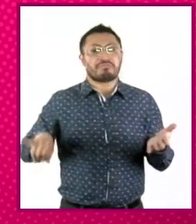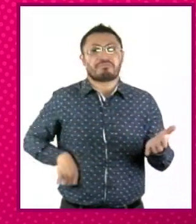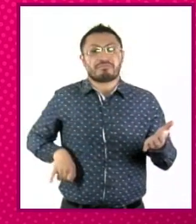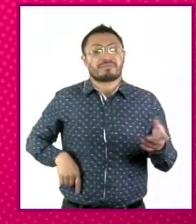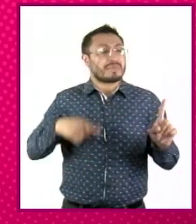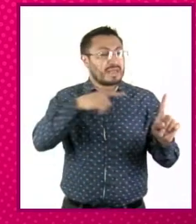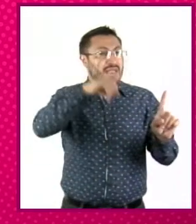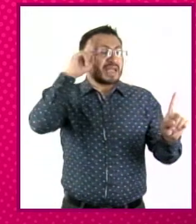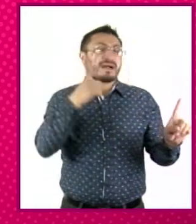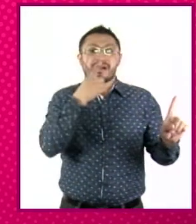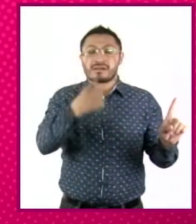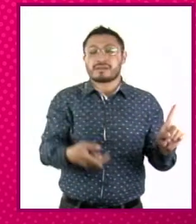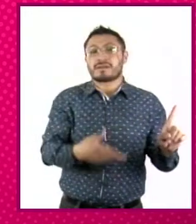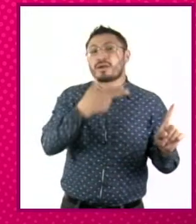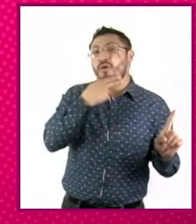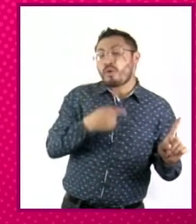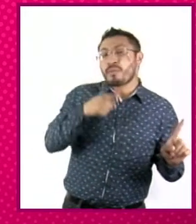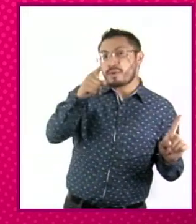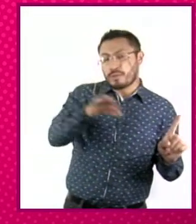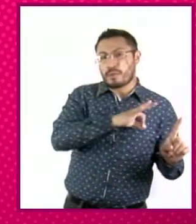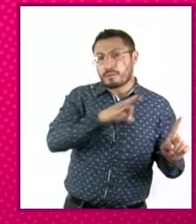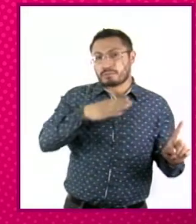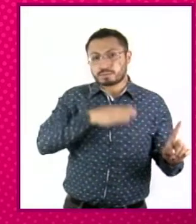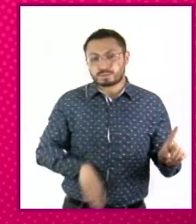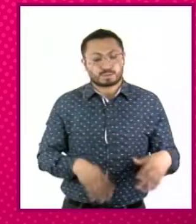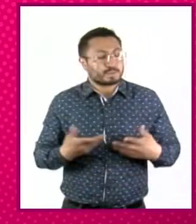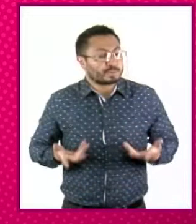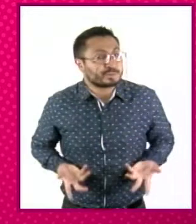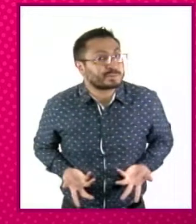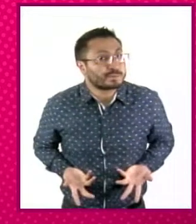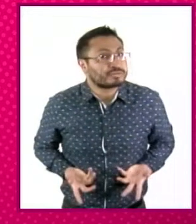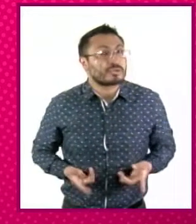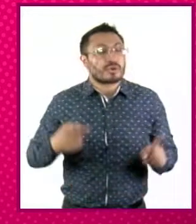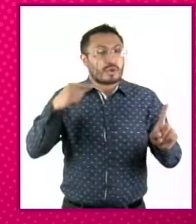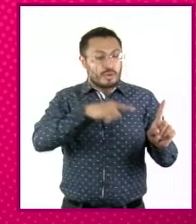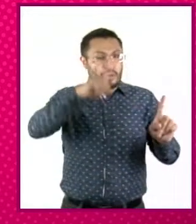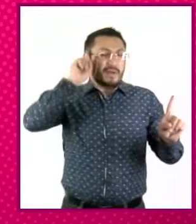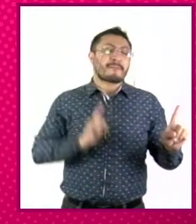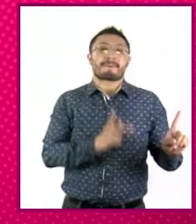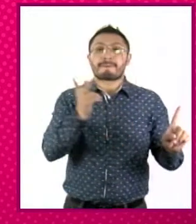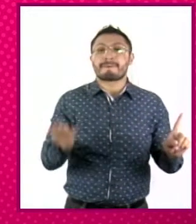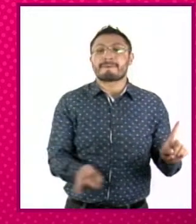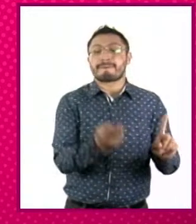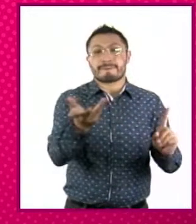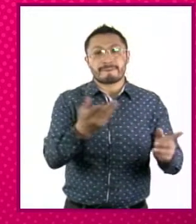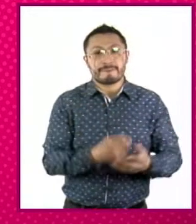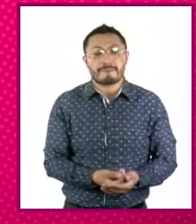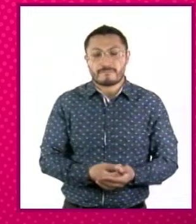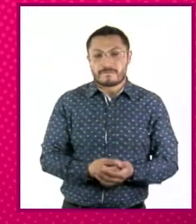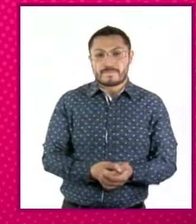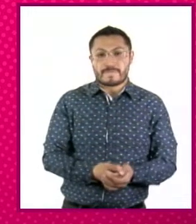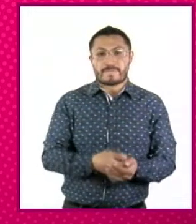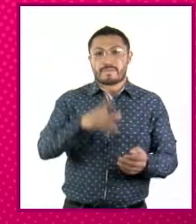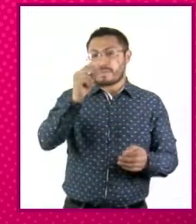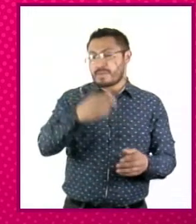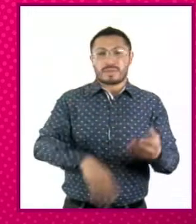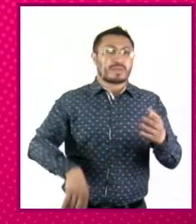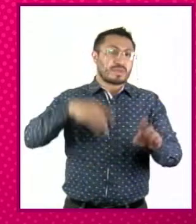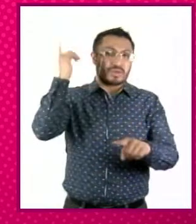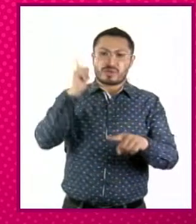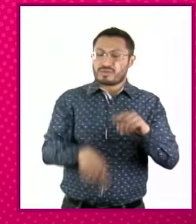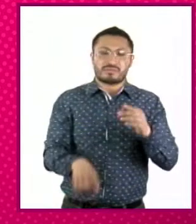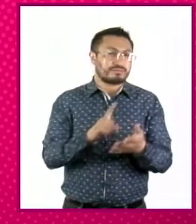diciendo: hombre, ¿eres capaz de ser justo? Una mujer te hace esta pregunta, por lo menos no le privarás ese